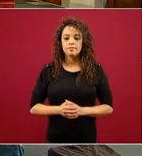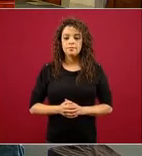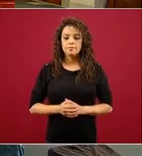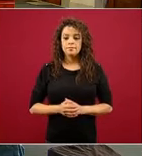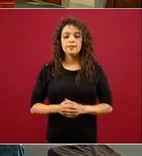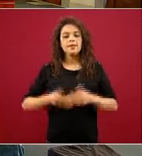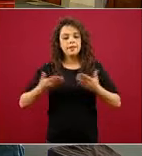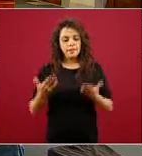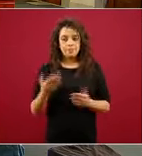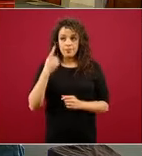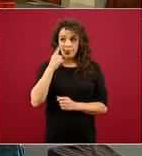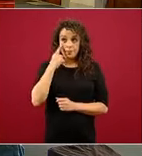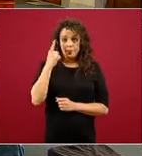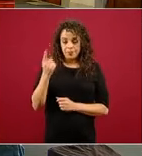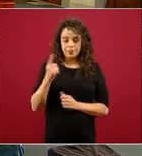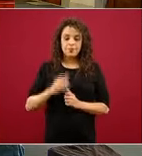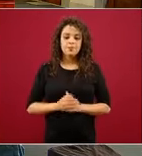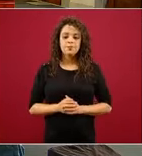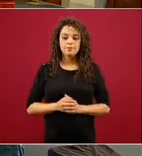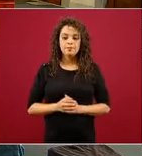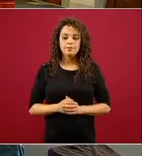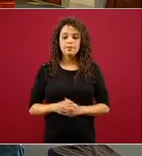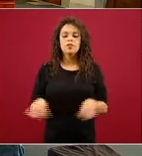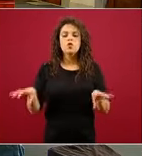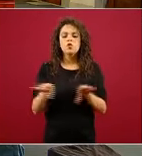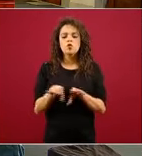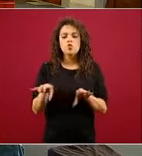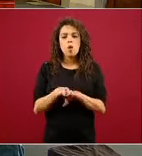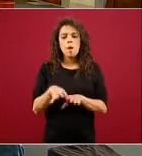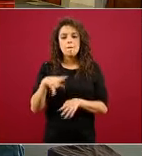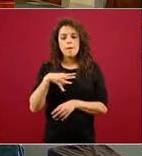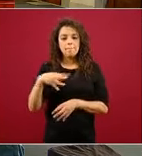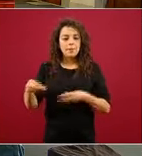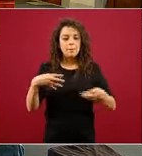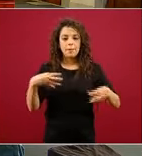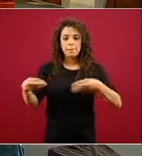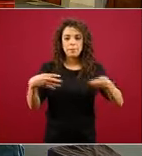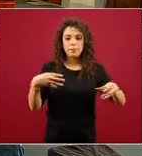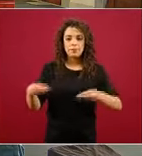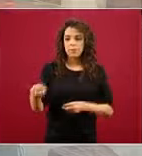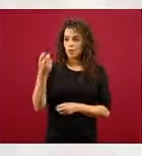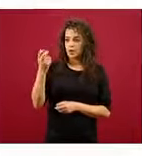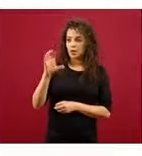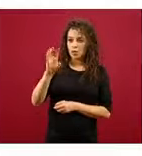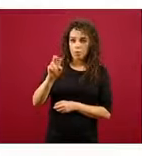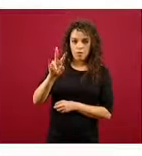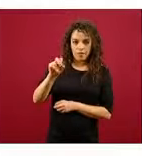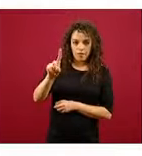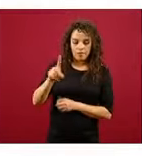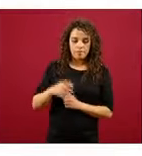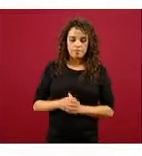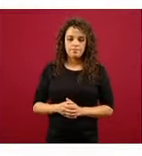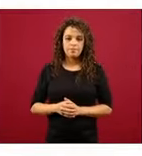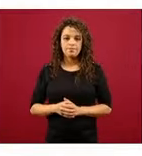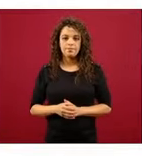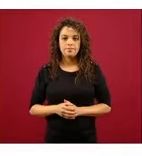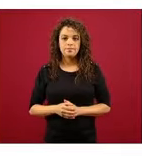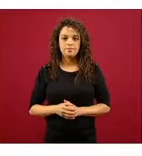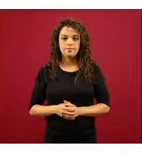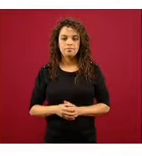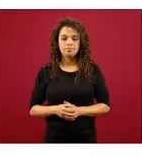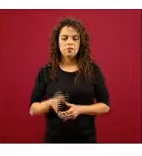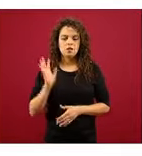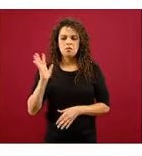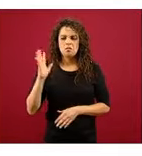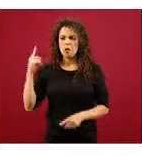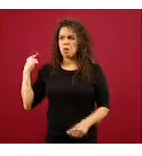Bueno, entonces vamos a recordar cómo se transmite COVID. Si bien ya lo hemos mencionado a lo largo ya de casi más